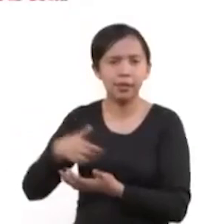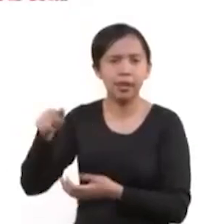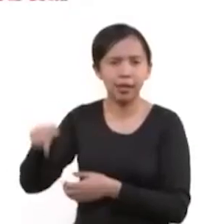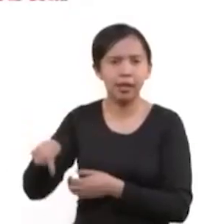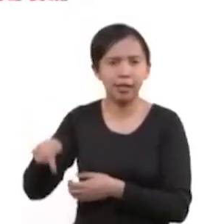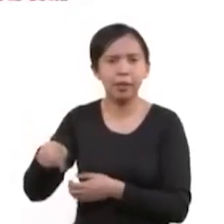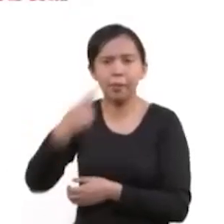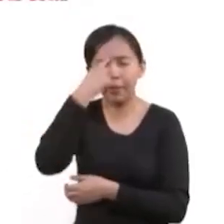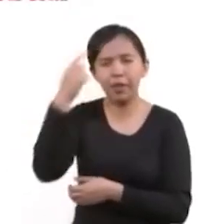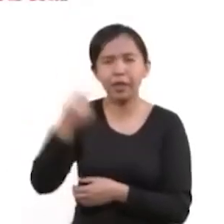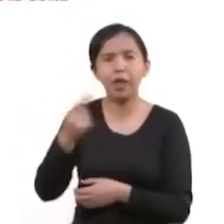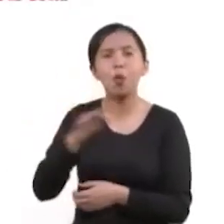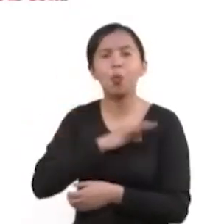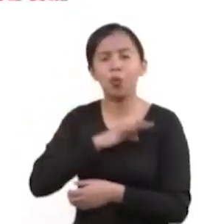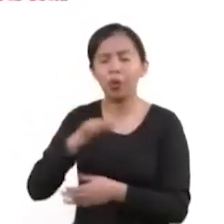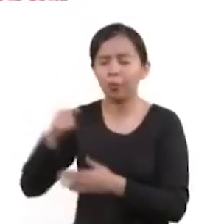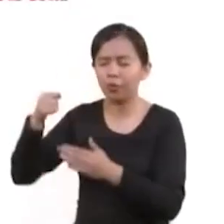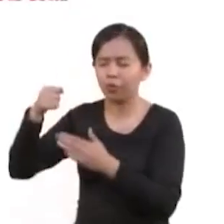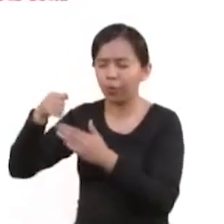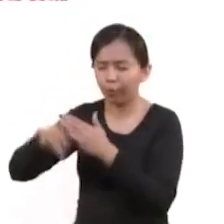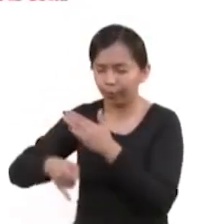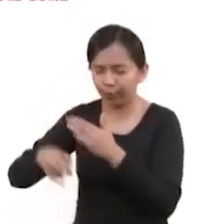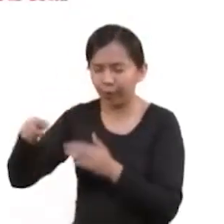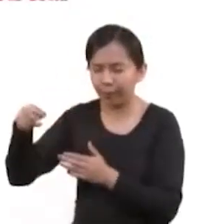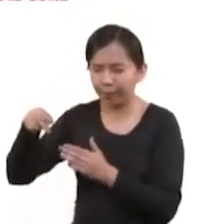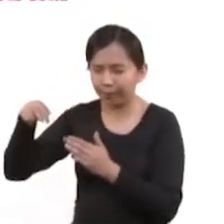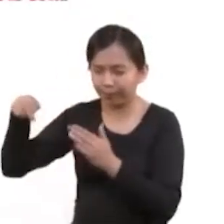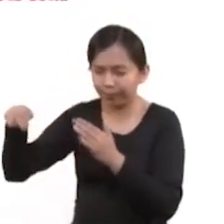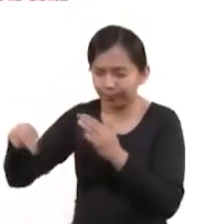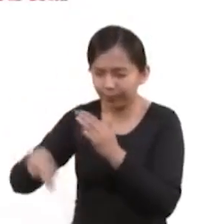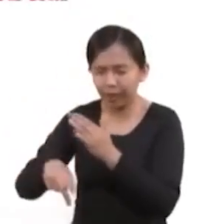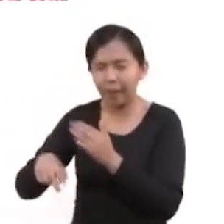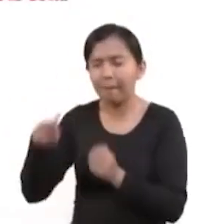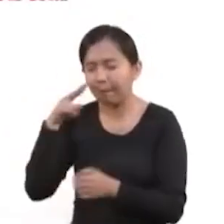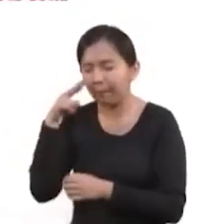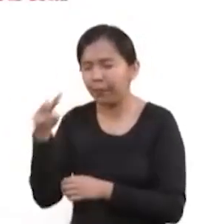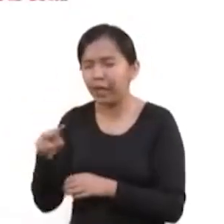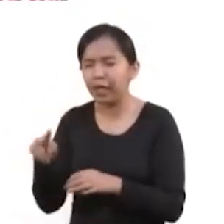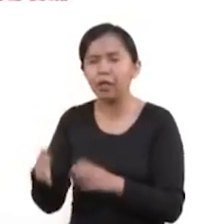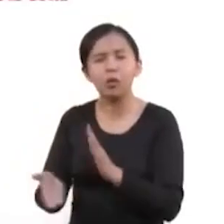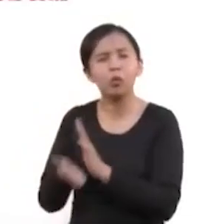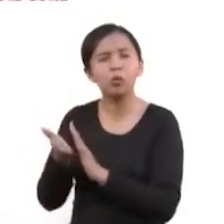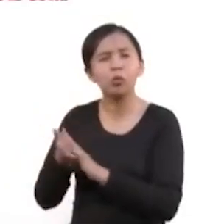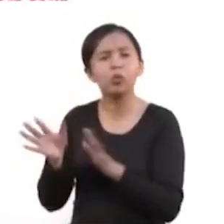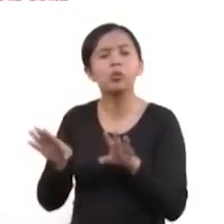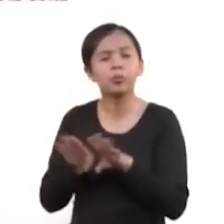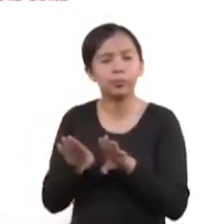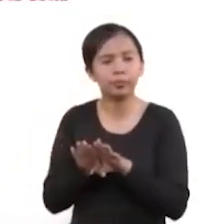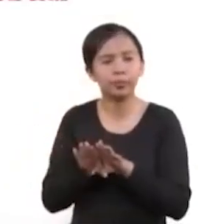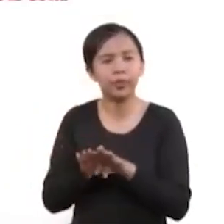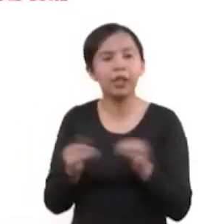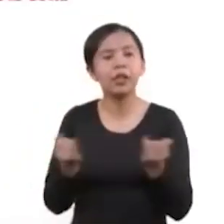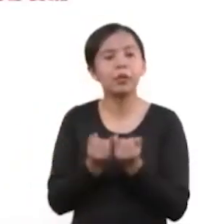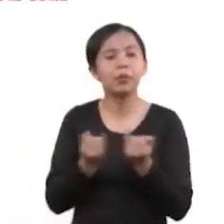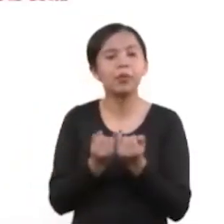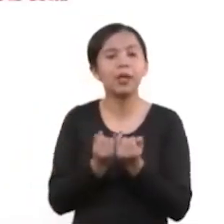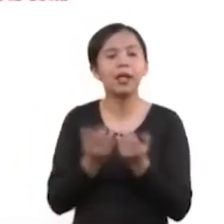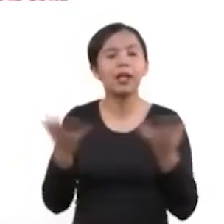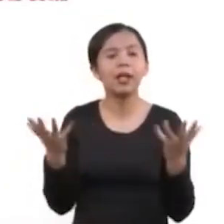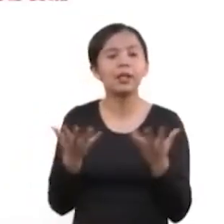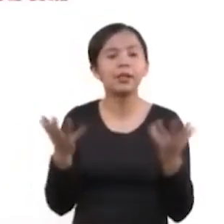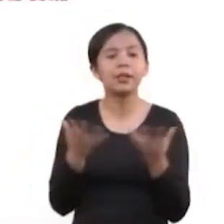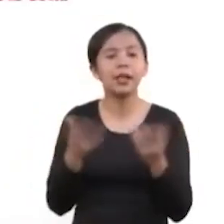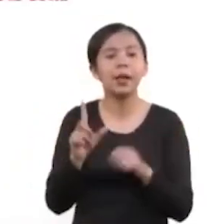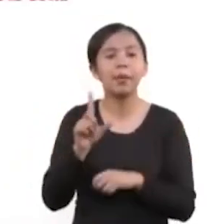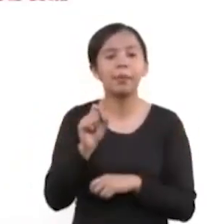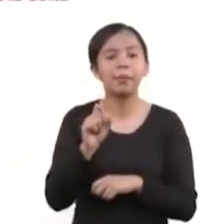para poder bajar y hacer inspección a ver las condiciones en las que se encontraba. También se llevaron a cabo 21 sondeos